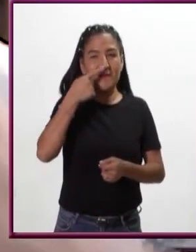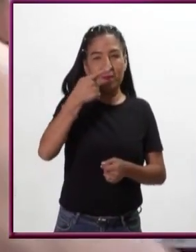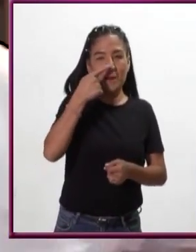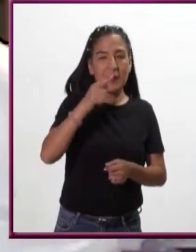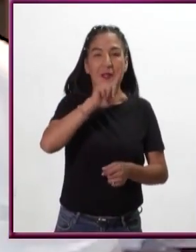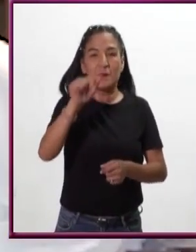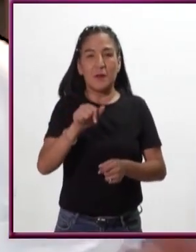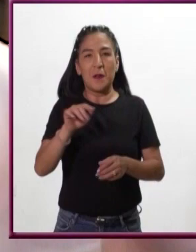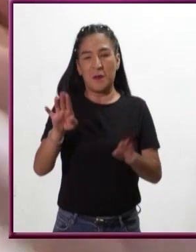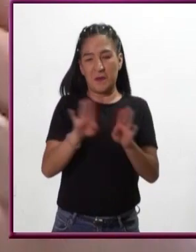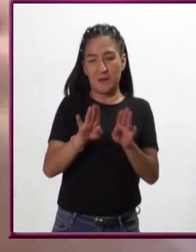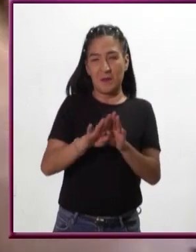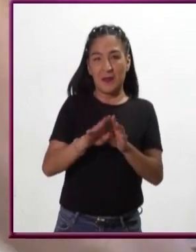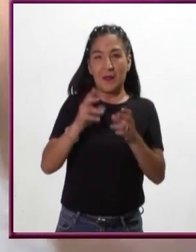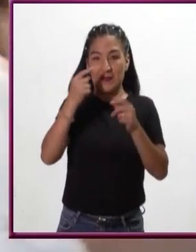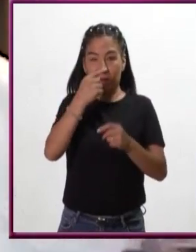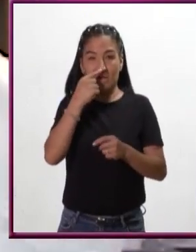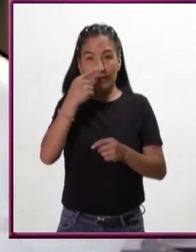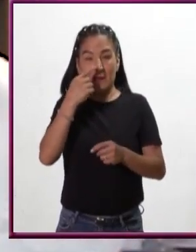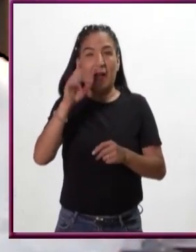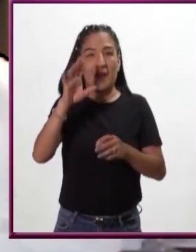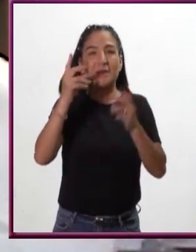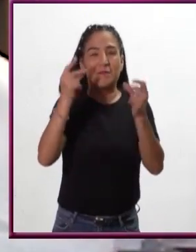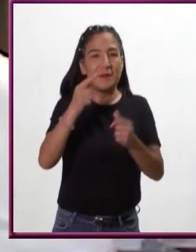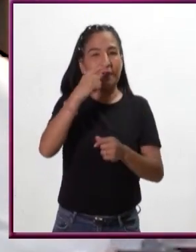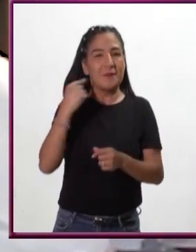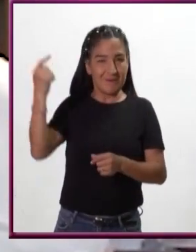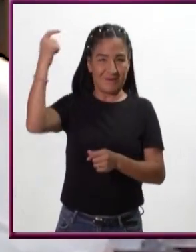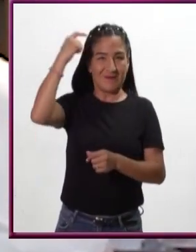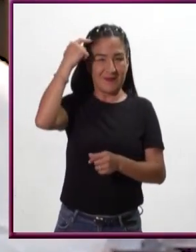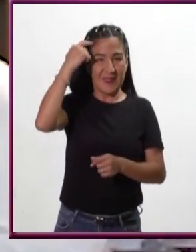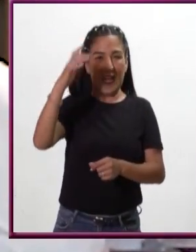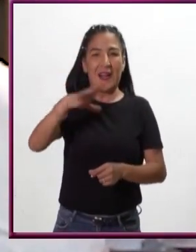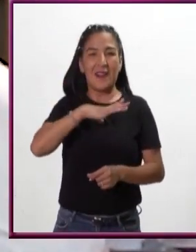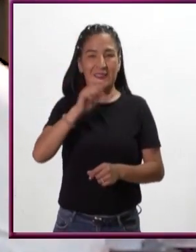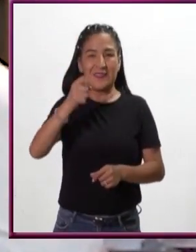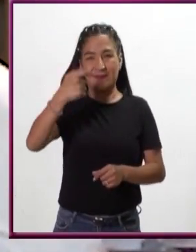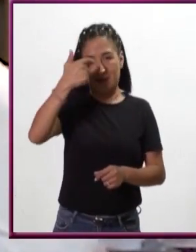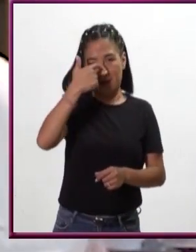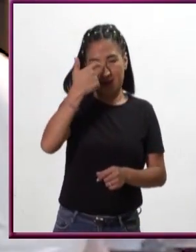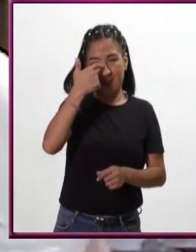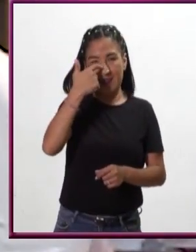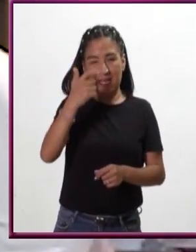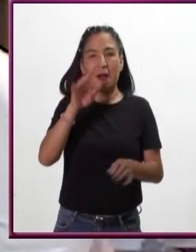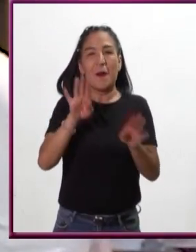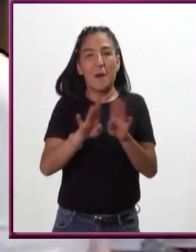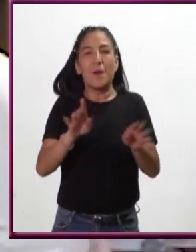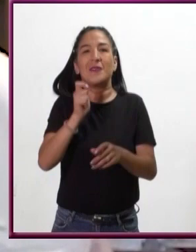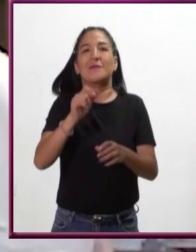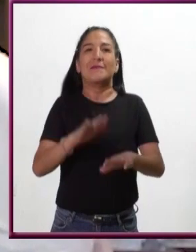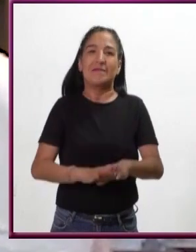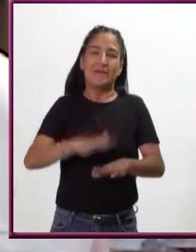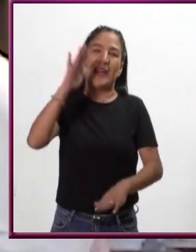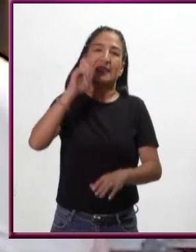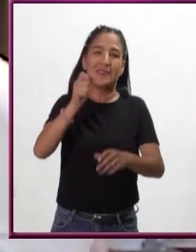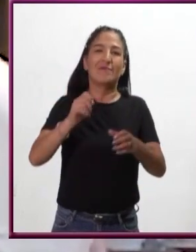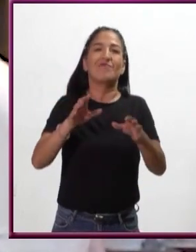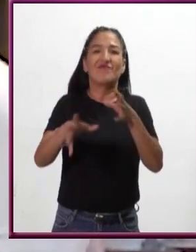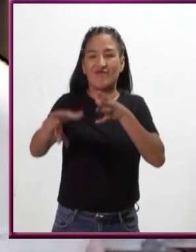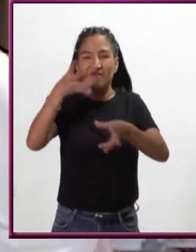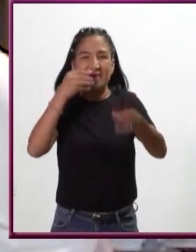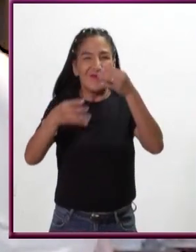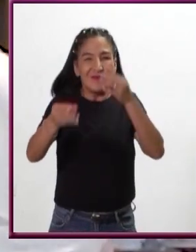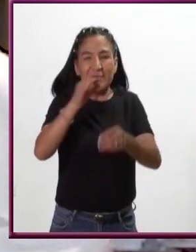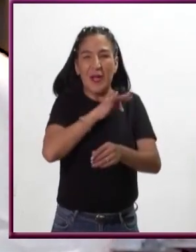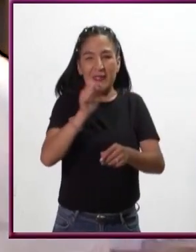Estas moléculas aromáticas activan receptores que tenemos en la nariz, que tenemos una gran cantidad de estos